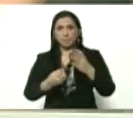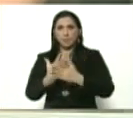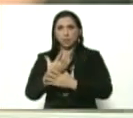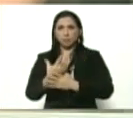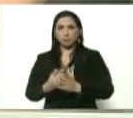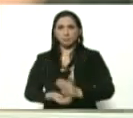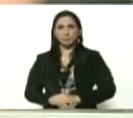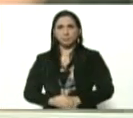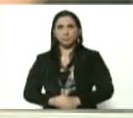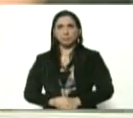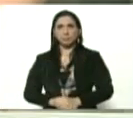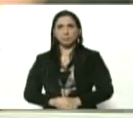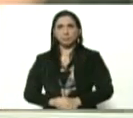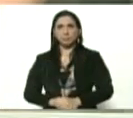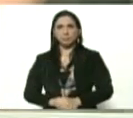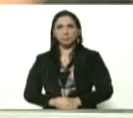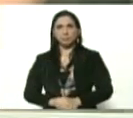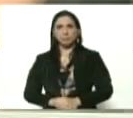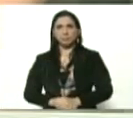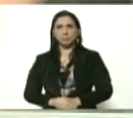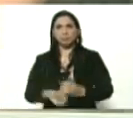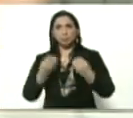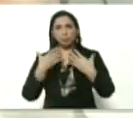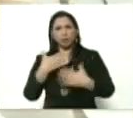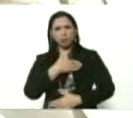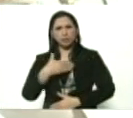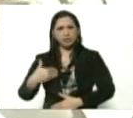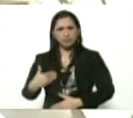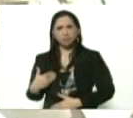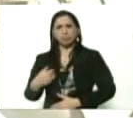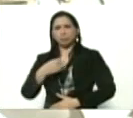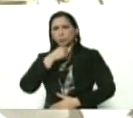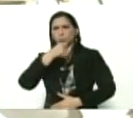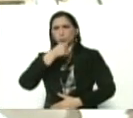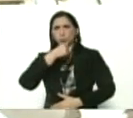inclusive. Bueno, quise hacer esta rueda de prensa